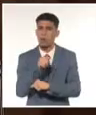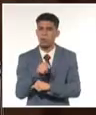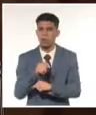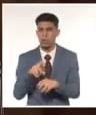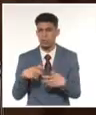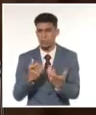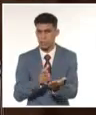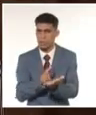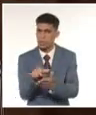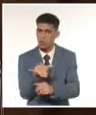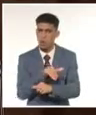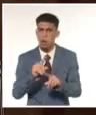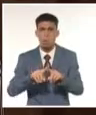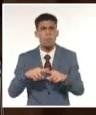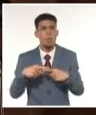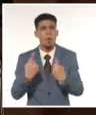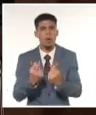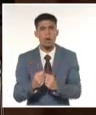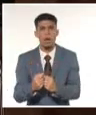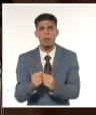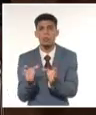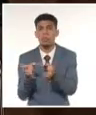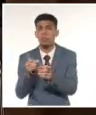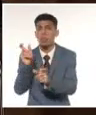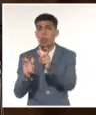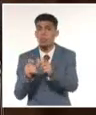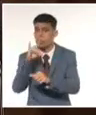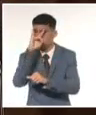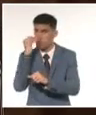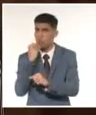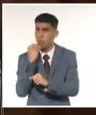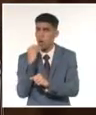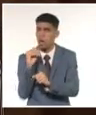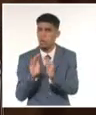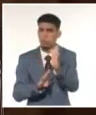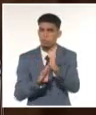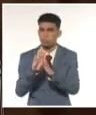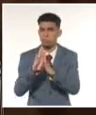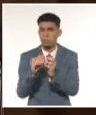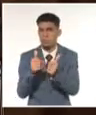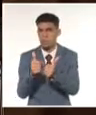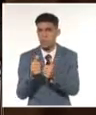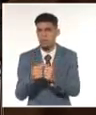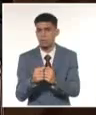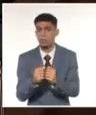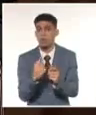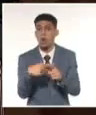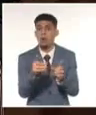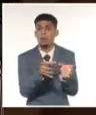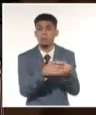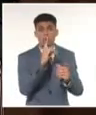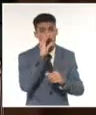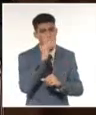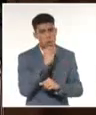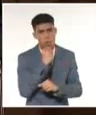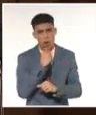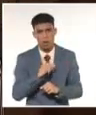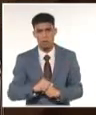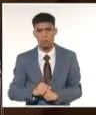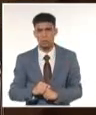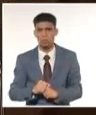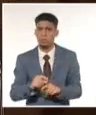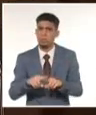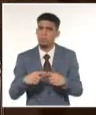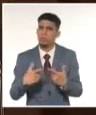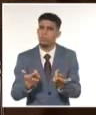siendo, ¿por qué unos sí se sobreponen a los desafíos y otros no? ¿Es una cuestión personal de intransigencia y rebeldía ante